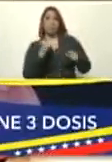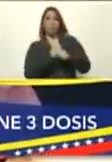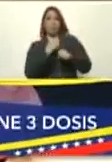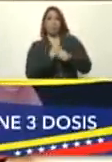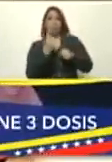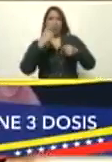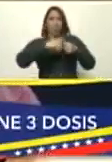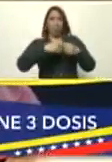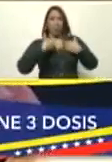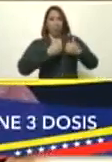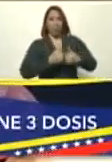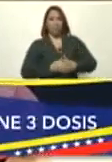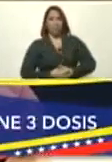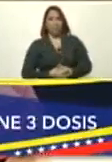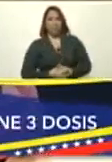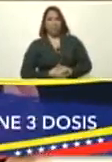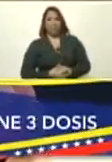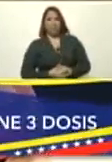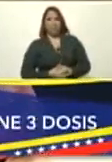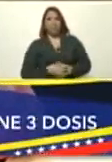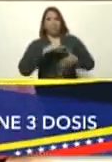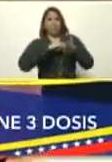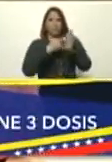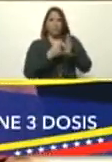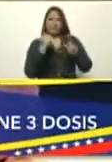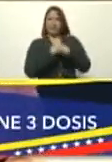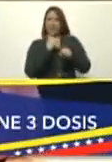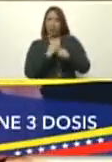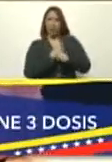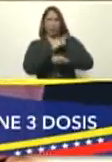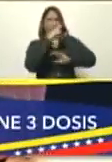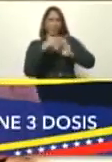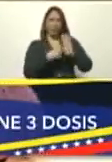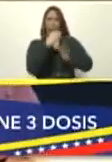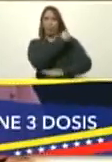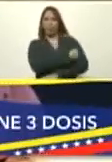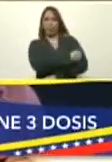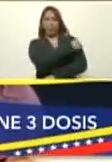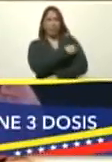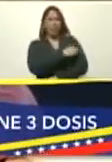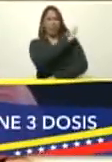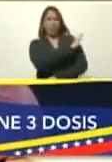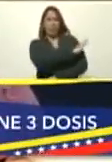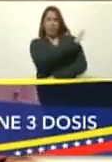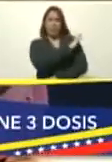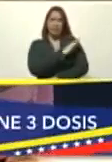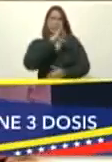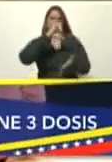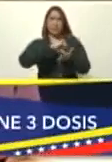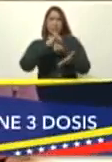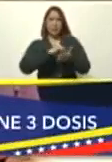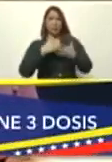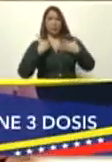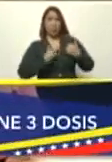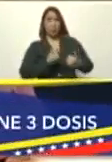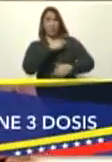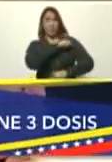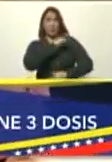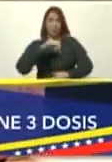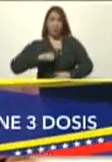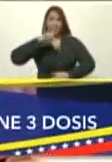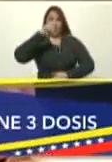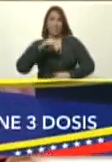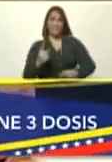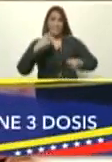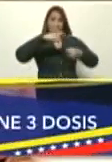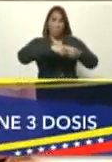salud, médicos, enfermeras, técnicos, trabajadores de los hospitales, de los centros de salud privados, sino también hemos incorporado